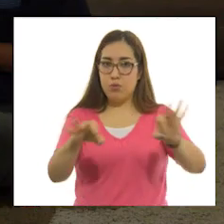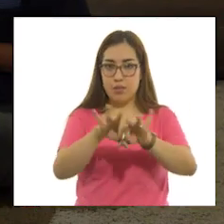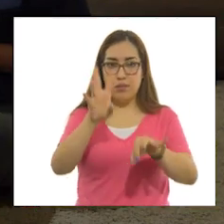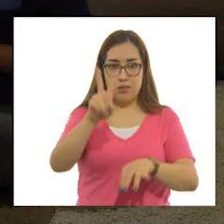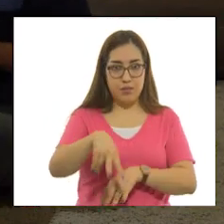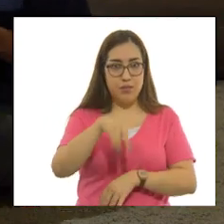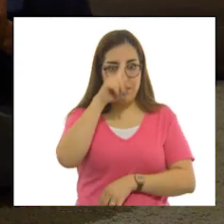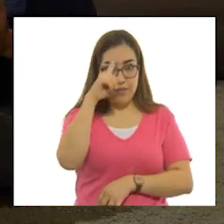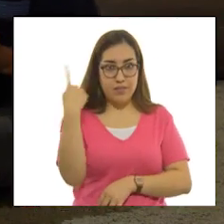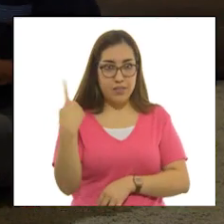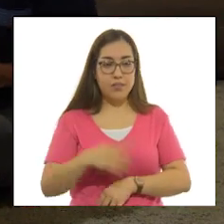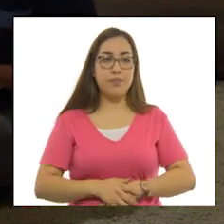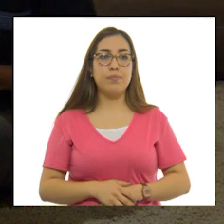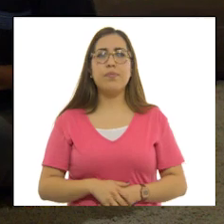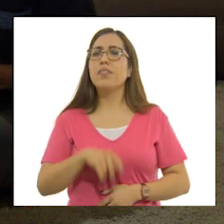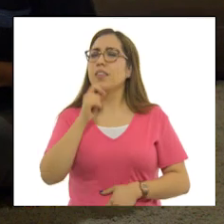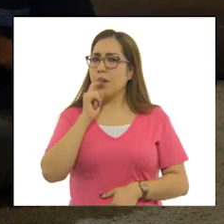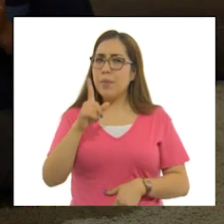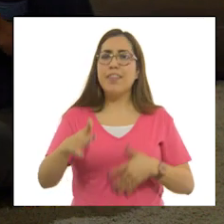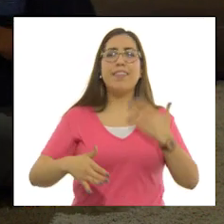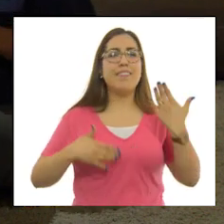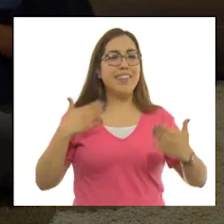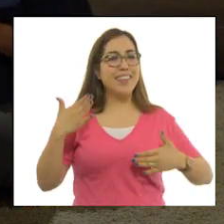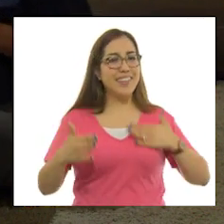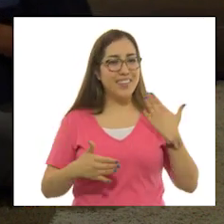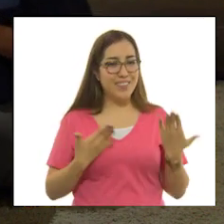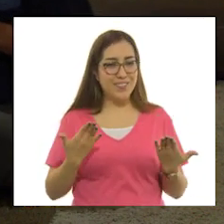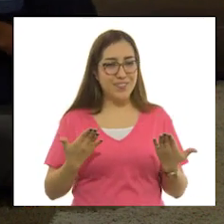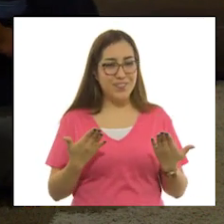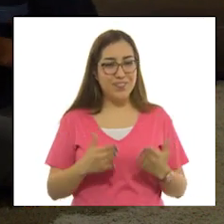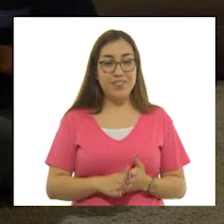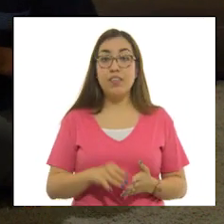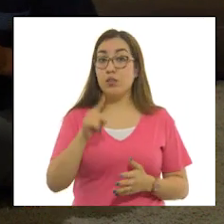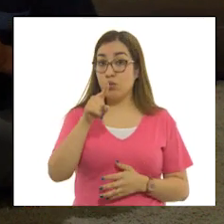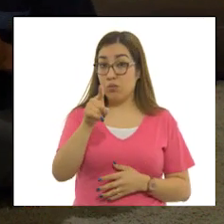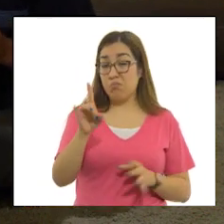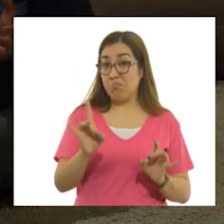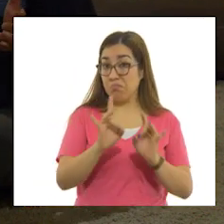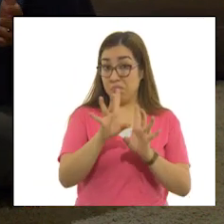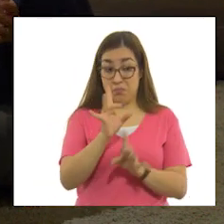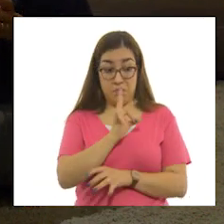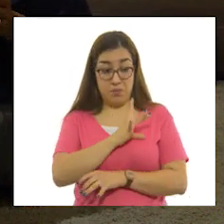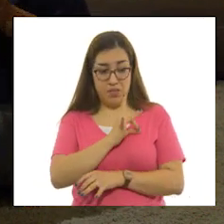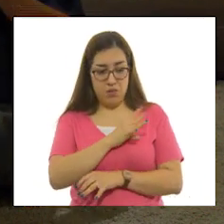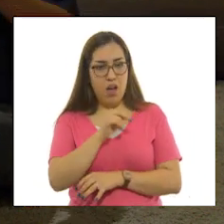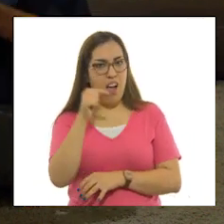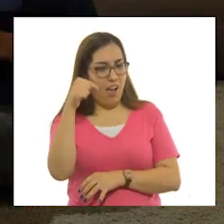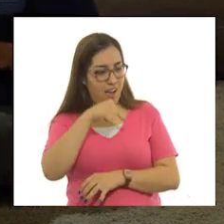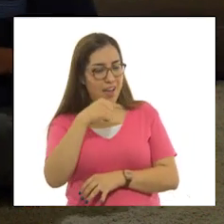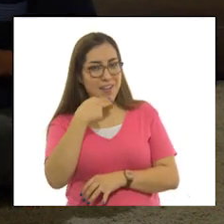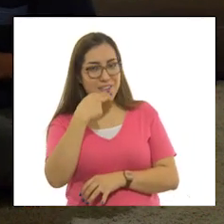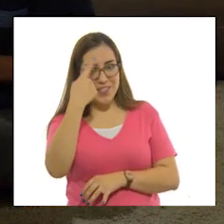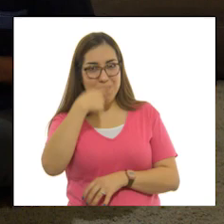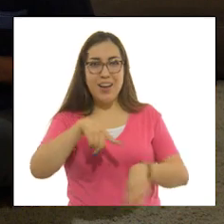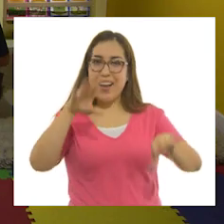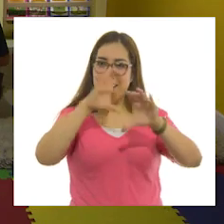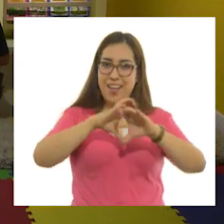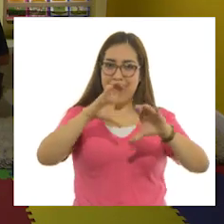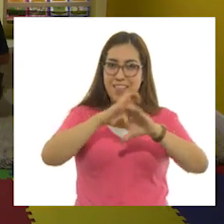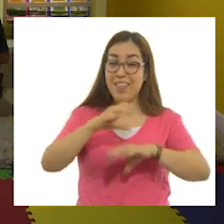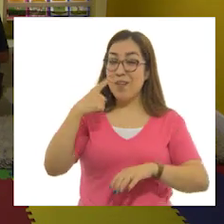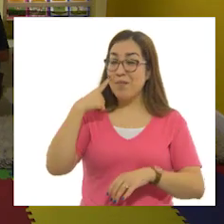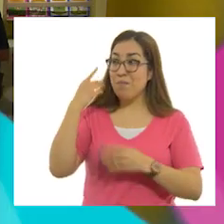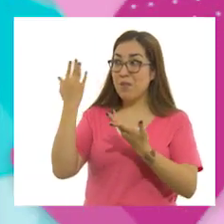y también divertido así que si algo te da miedo cántale como en el siguiente vídeo y